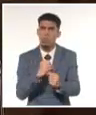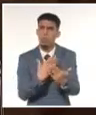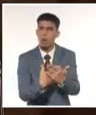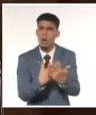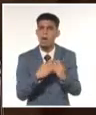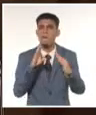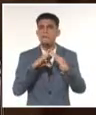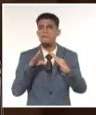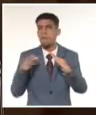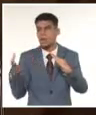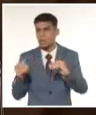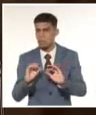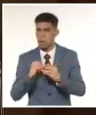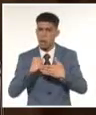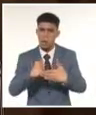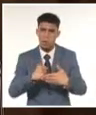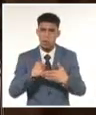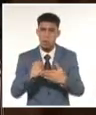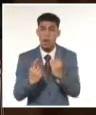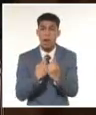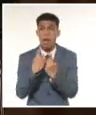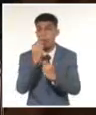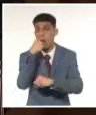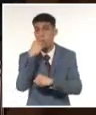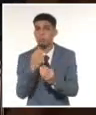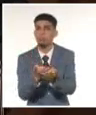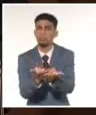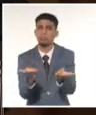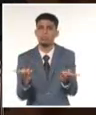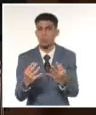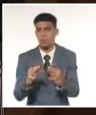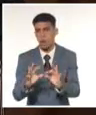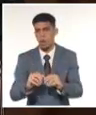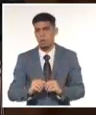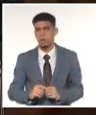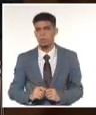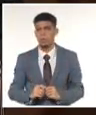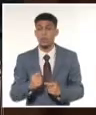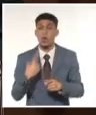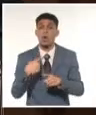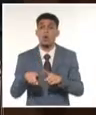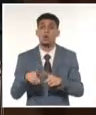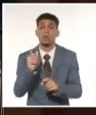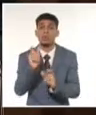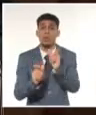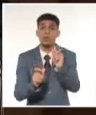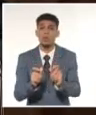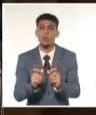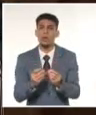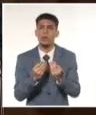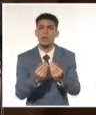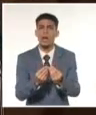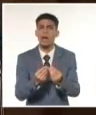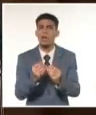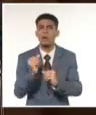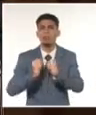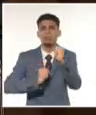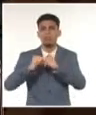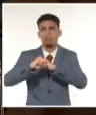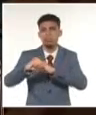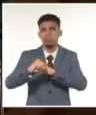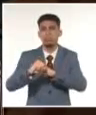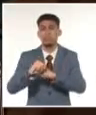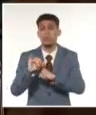que comparten y brindan alimentos a otros, otros que ofrecen ayuda con su planta eléctrica para la recarga de